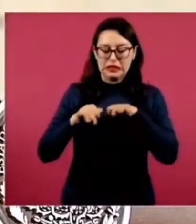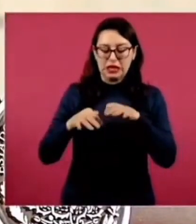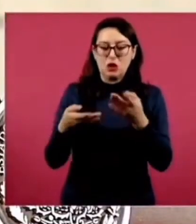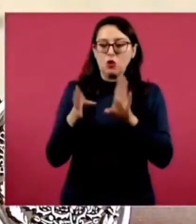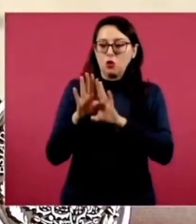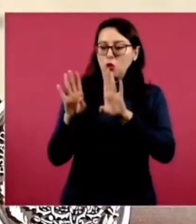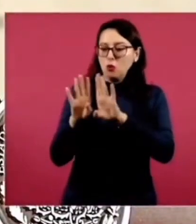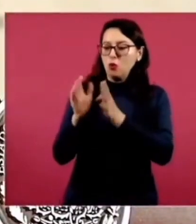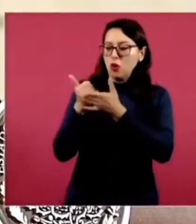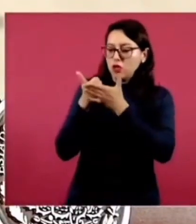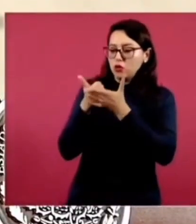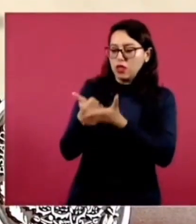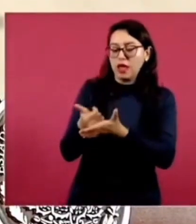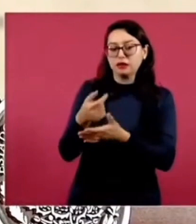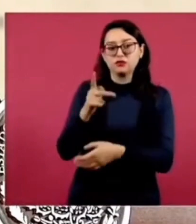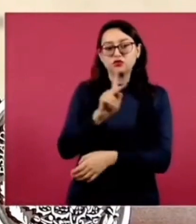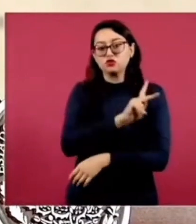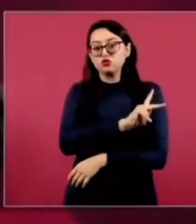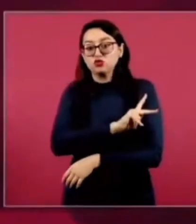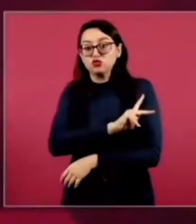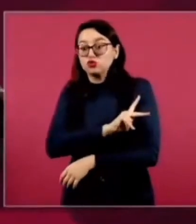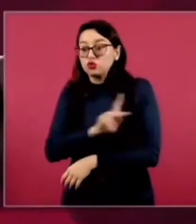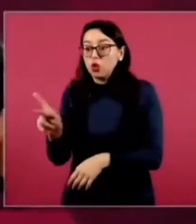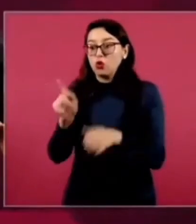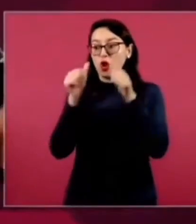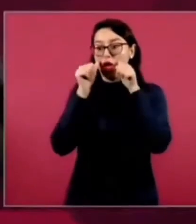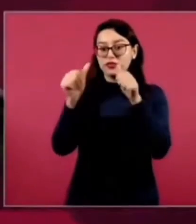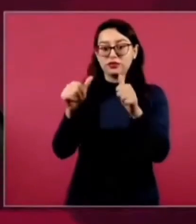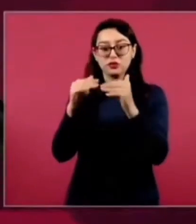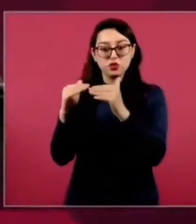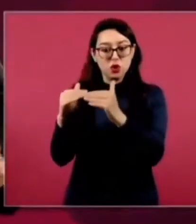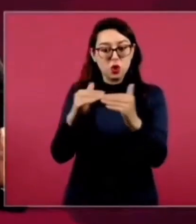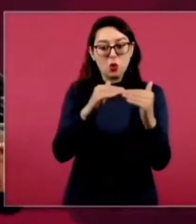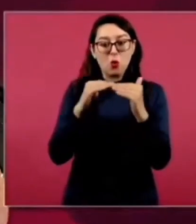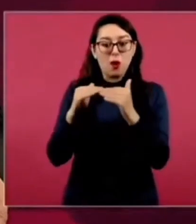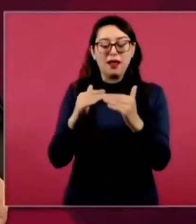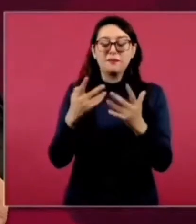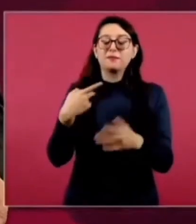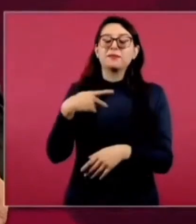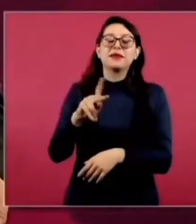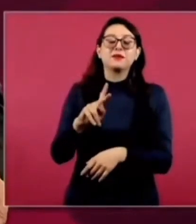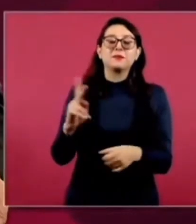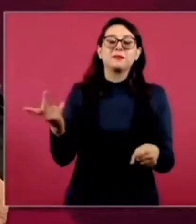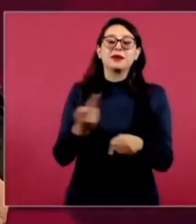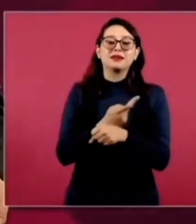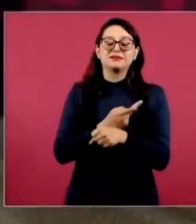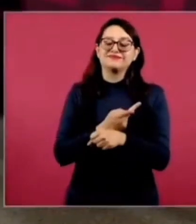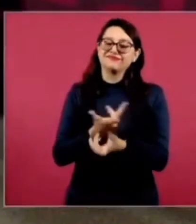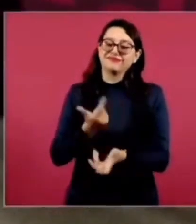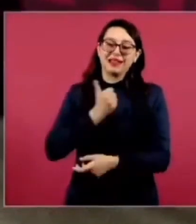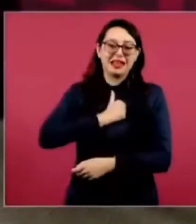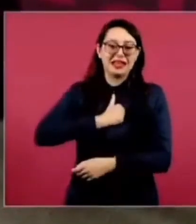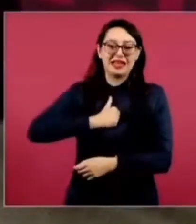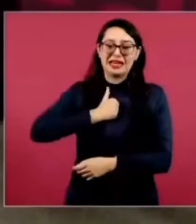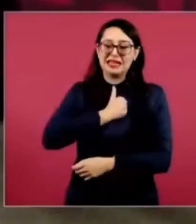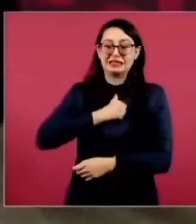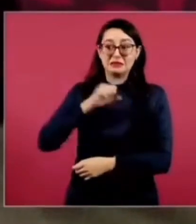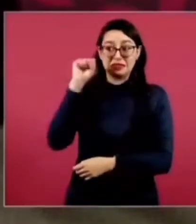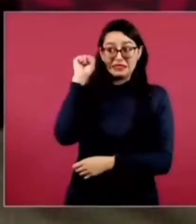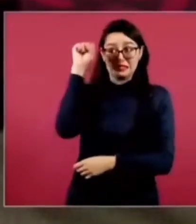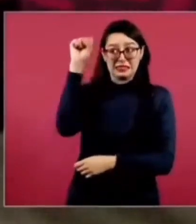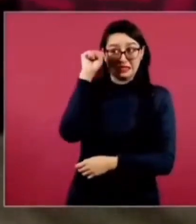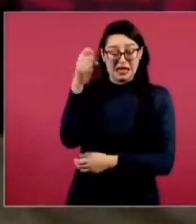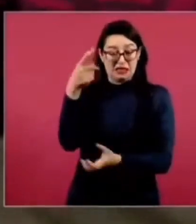todos, porque lamentablemente hay una división en las filas de